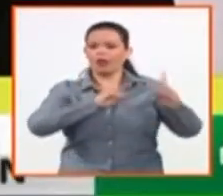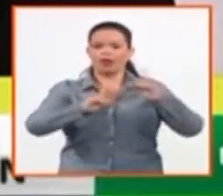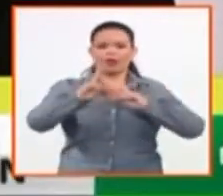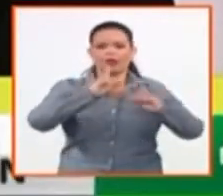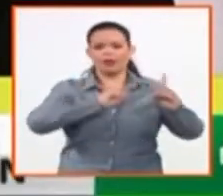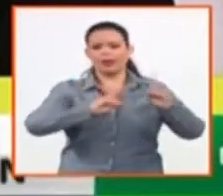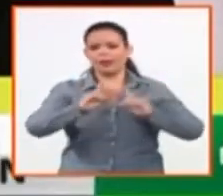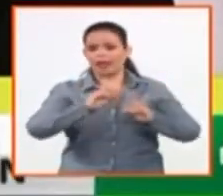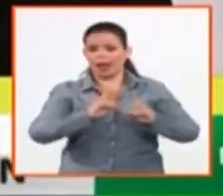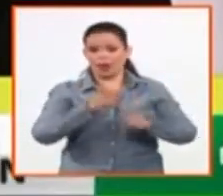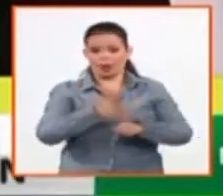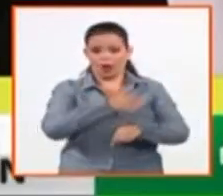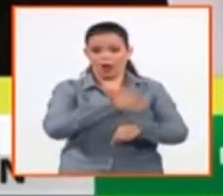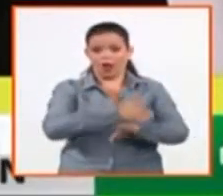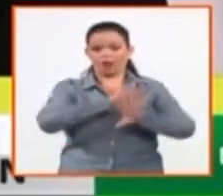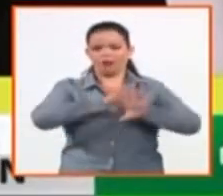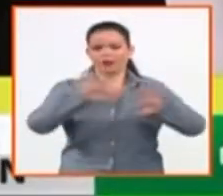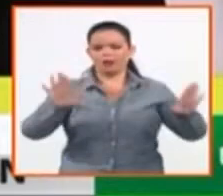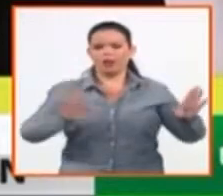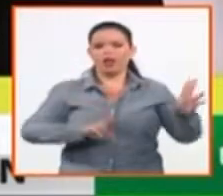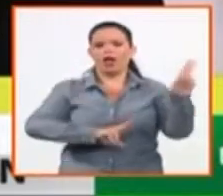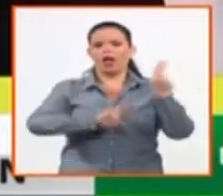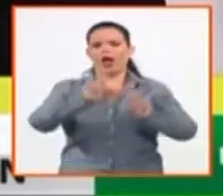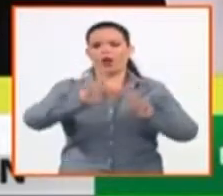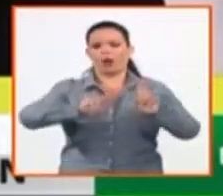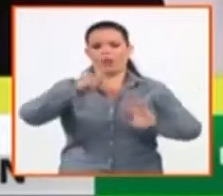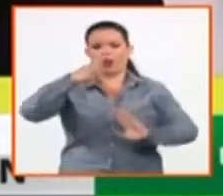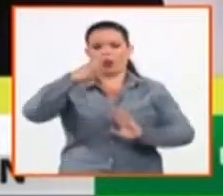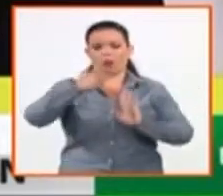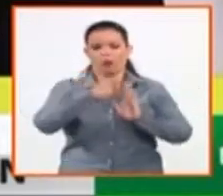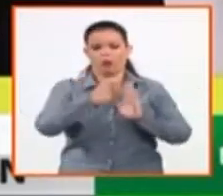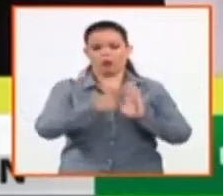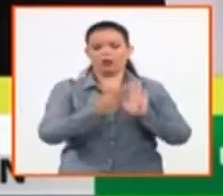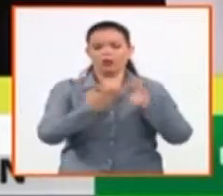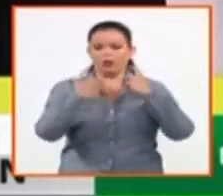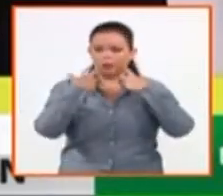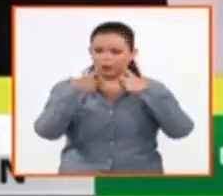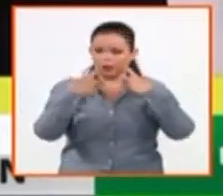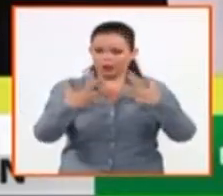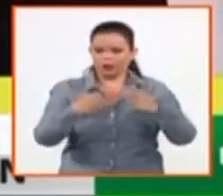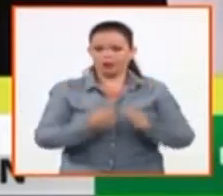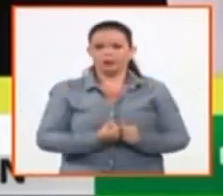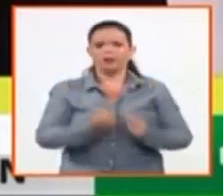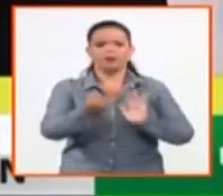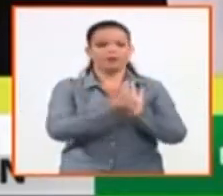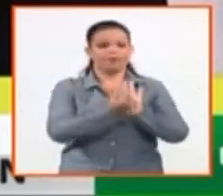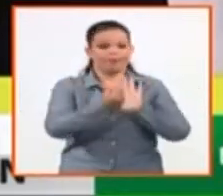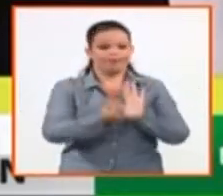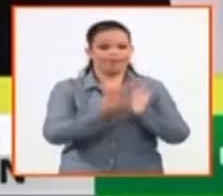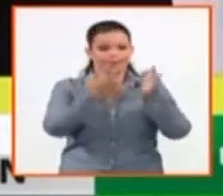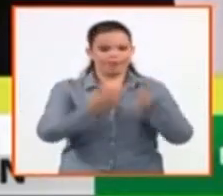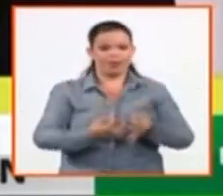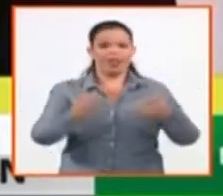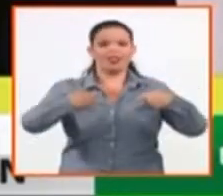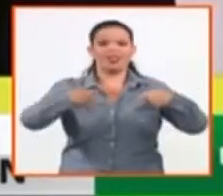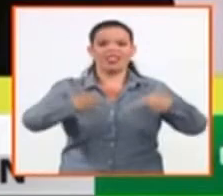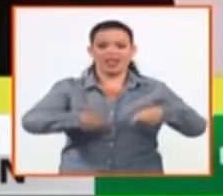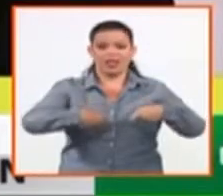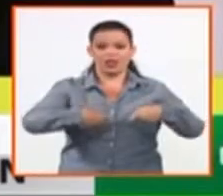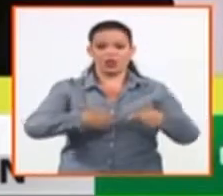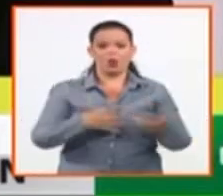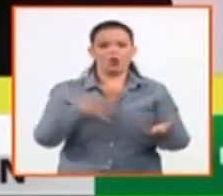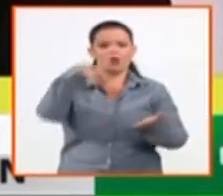y haya conducido a la firma de dos acuerdos de la importancia que esto tiene. La ratificación de nuestro derecho sobre el territorio de la Guayana